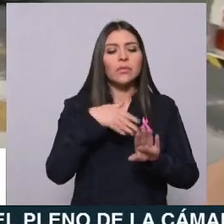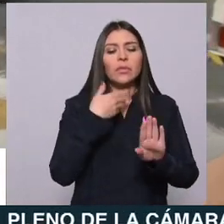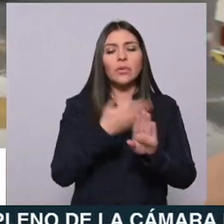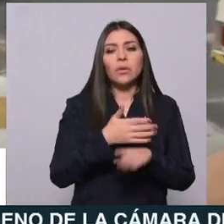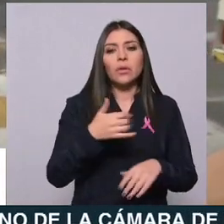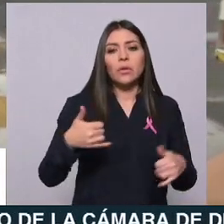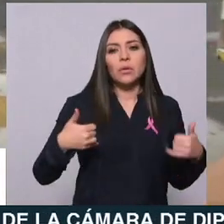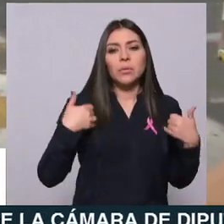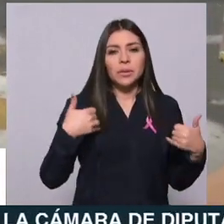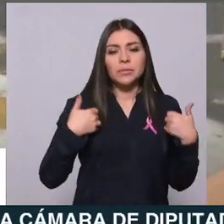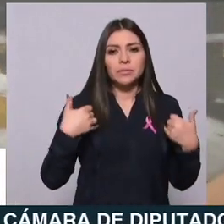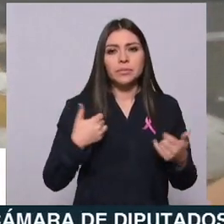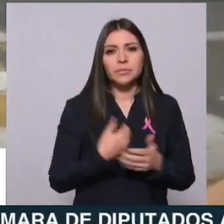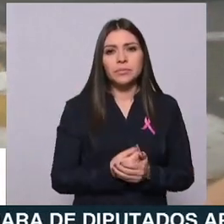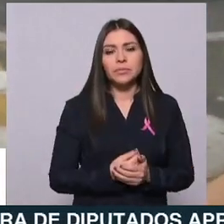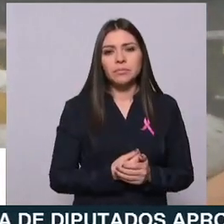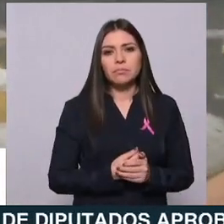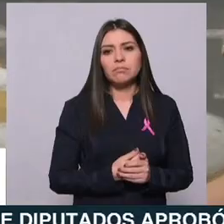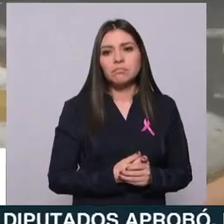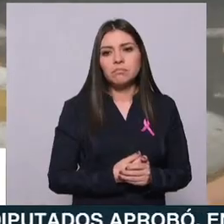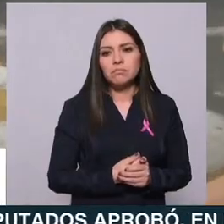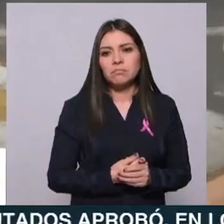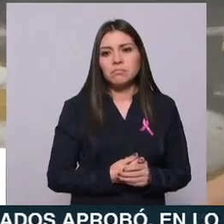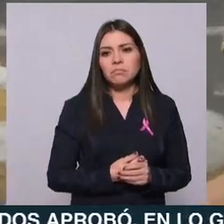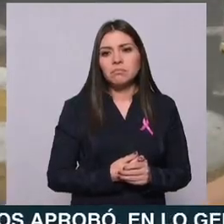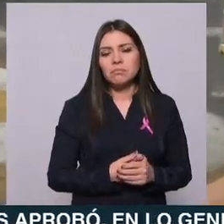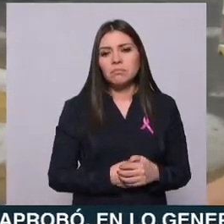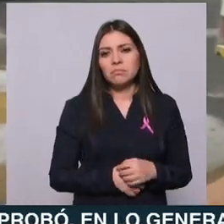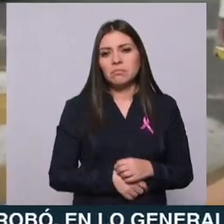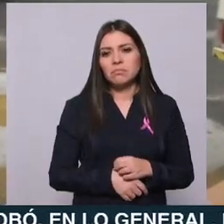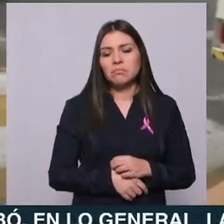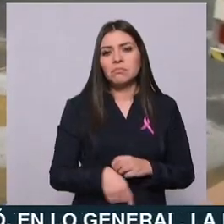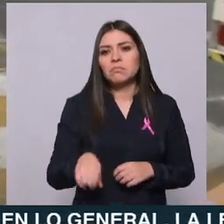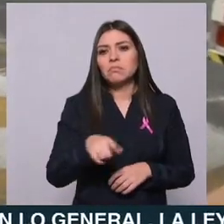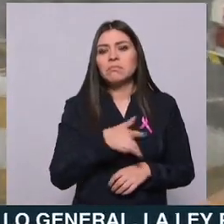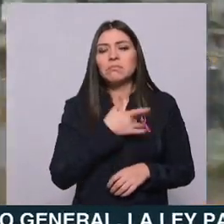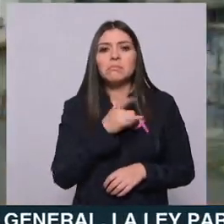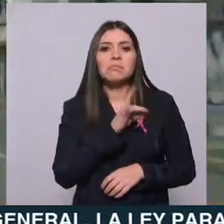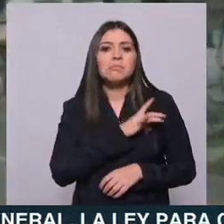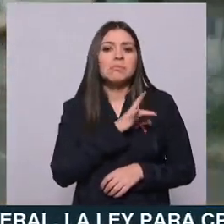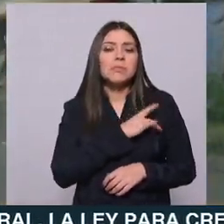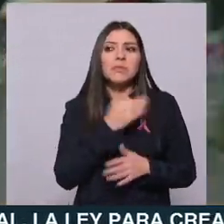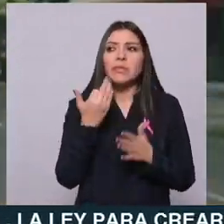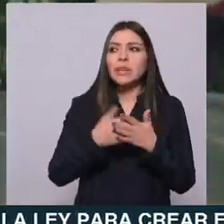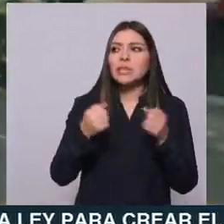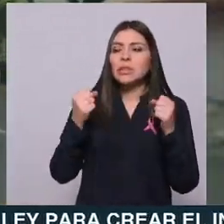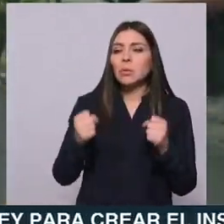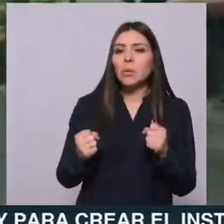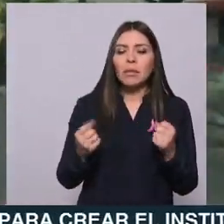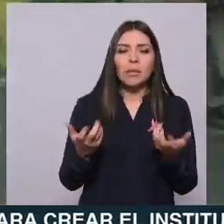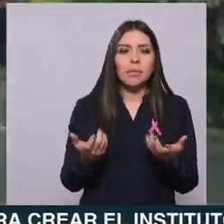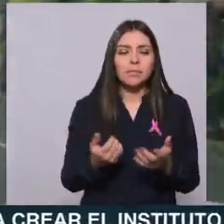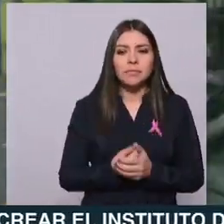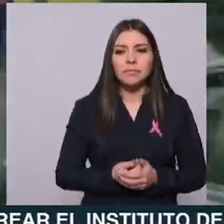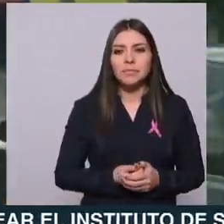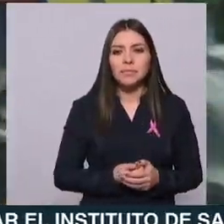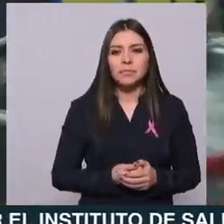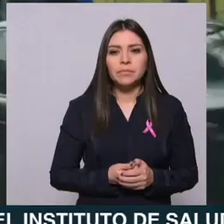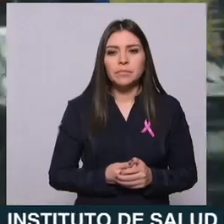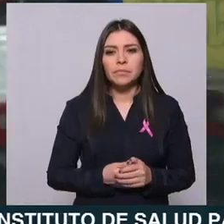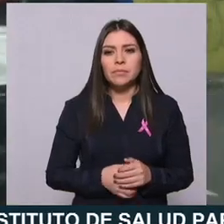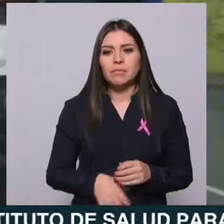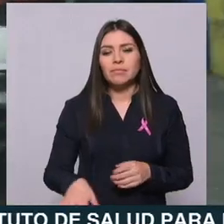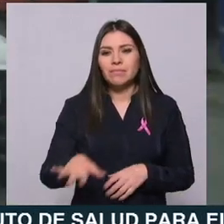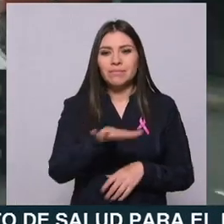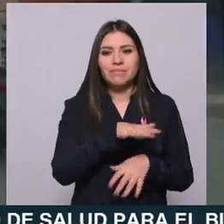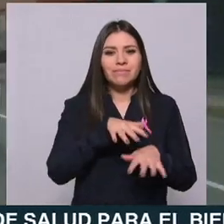jóvenes. Entonces, pues eso nos hace vivir con la inseguridad, ¿no? Como en cualquier parte de la ciudad, la movilidad